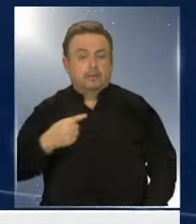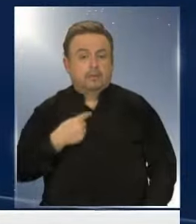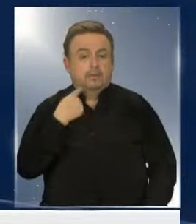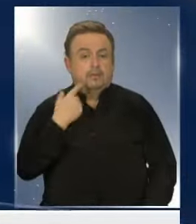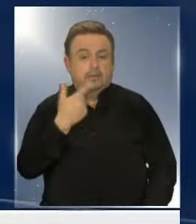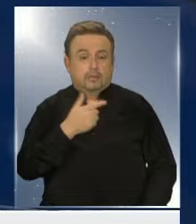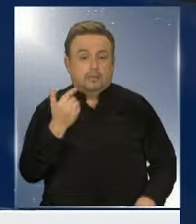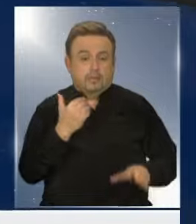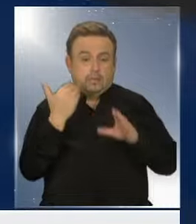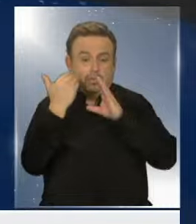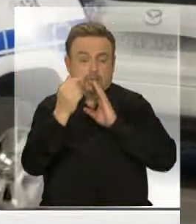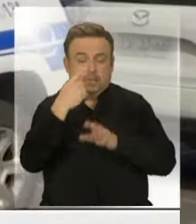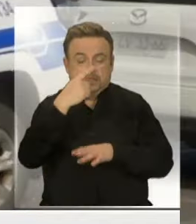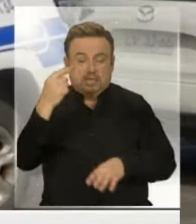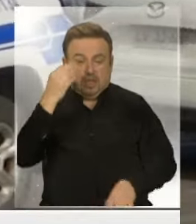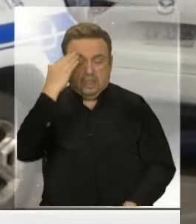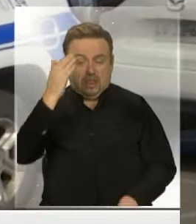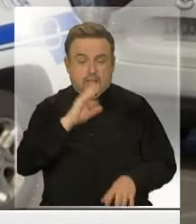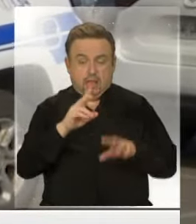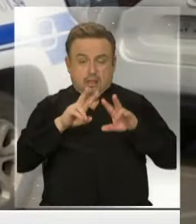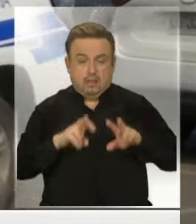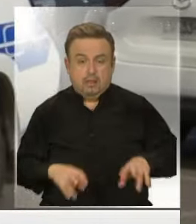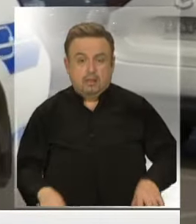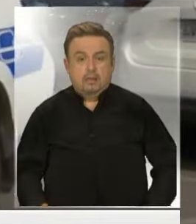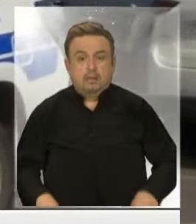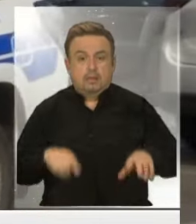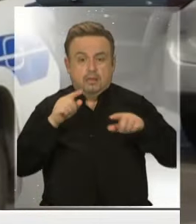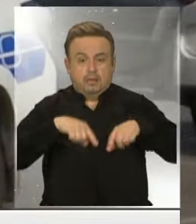100 días de investigación y solo uno de los